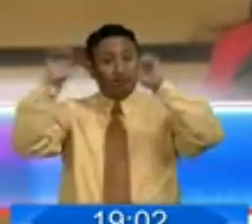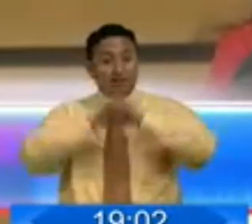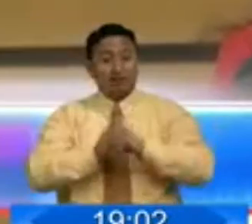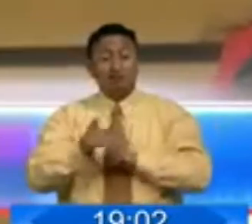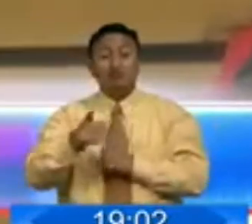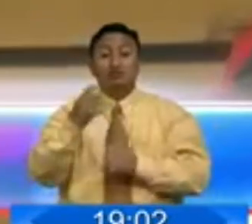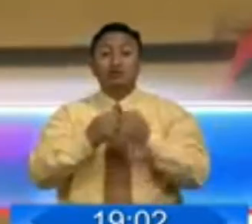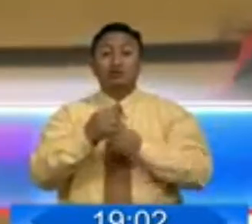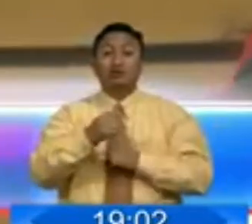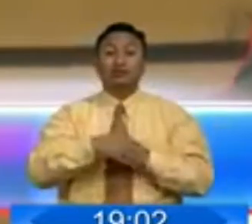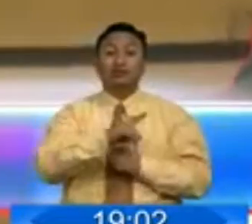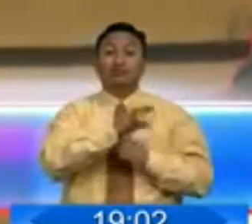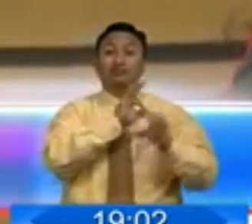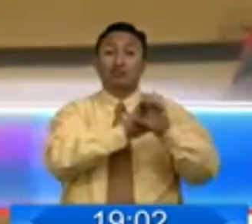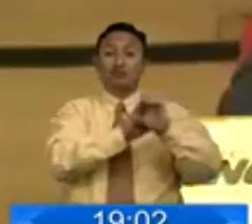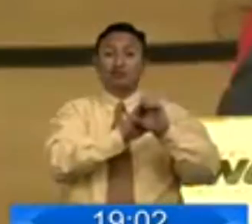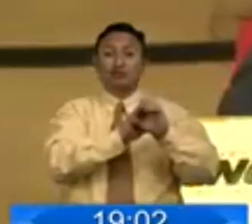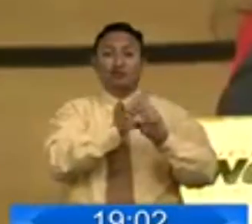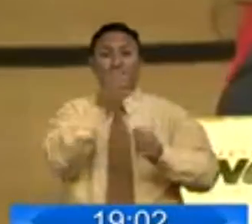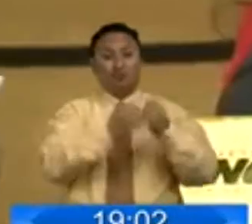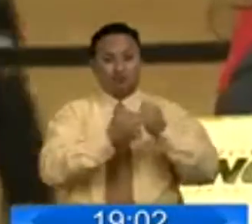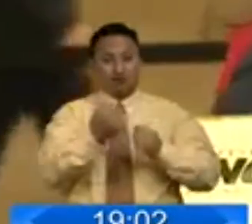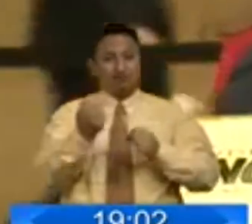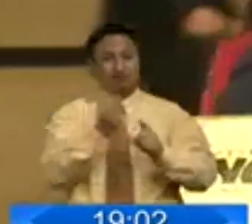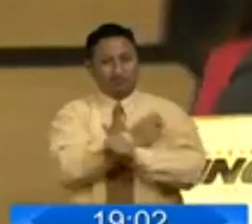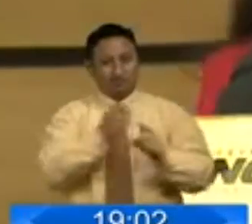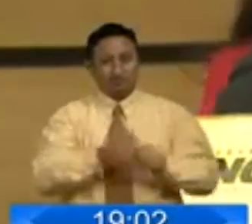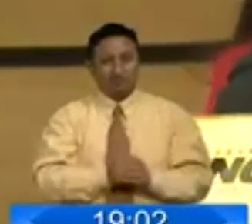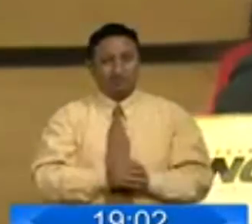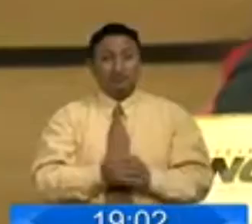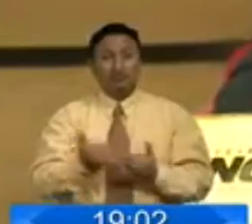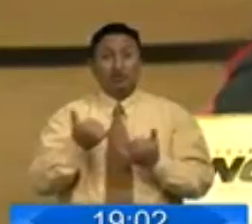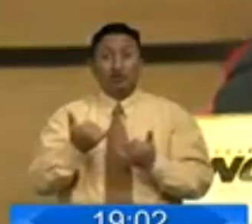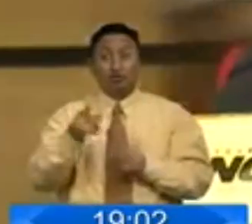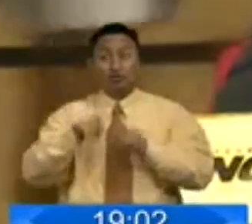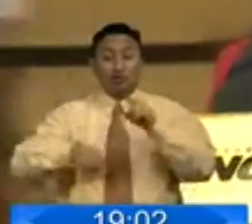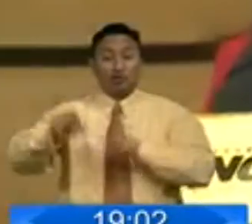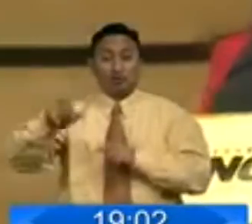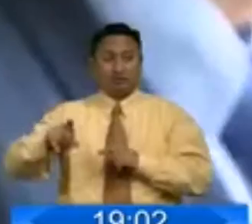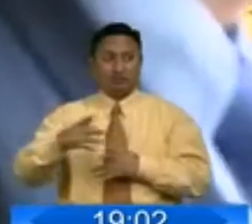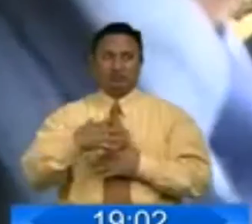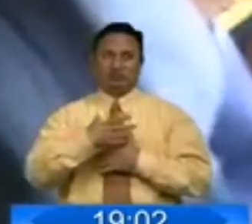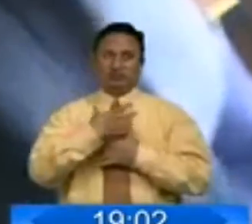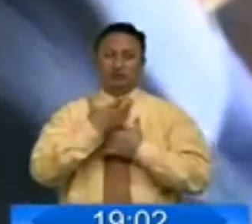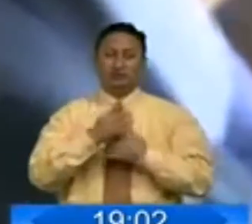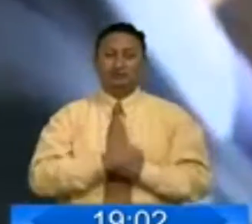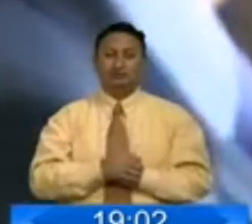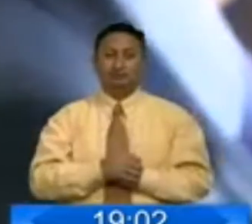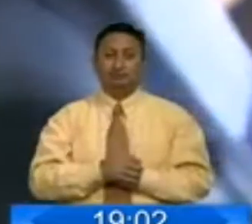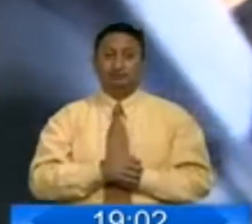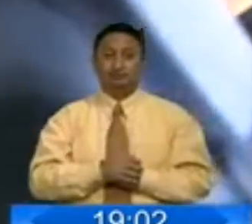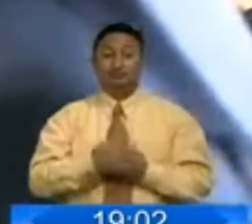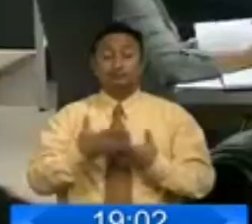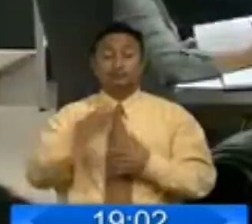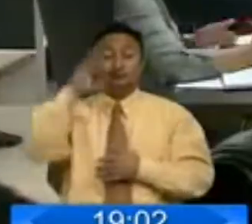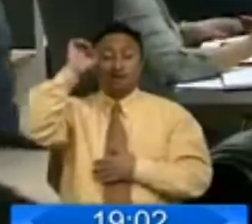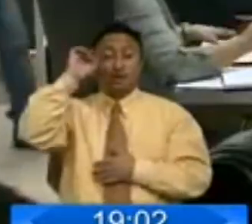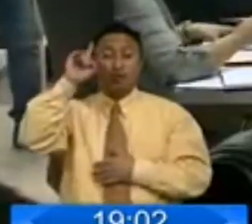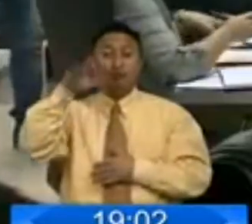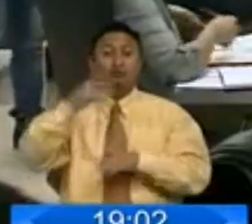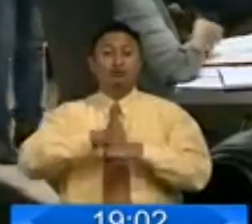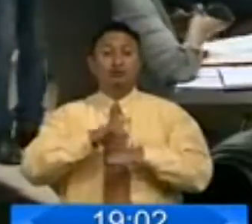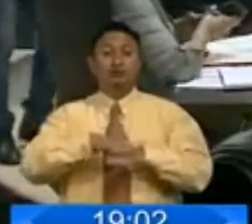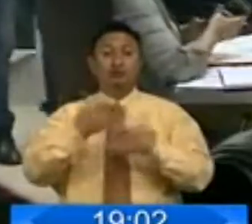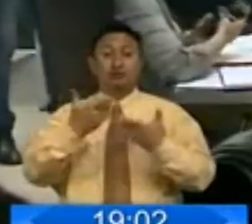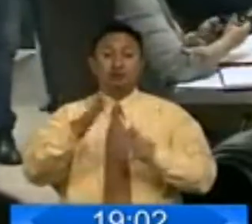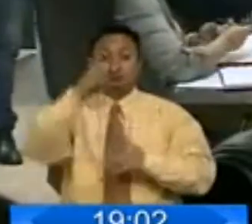desestabilización el consejo de participación cosa que les incomoda hoy a muchos actores políticos estas son las reacciones que se generan tras las